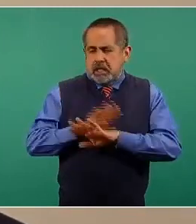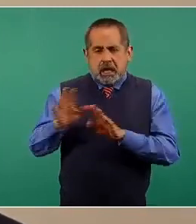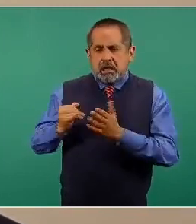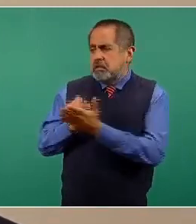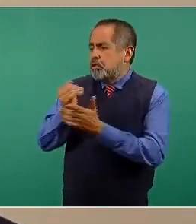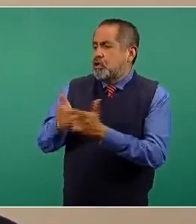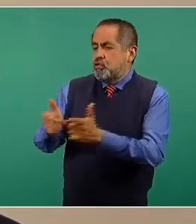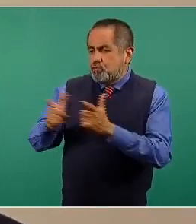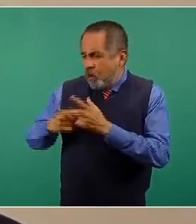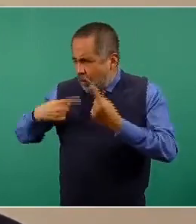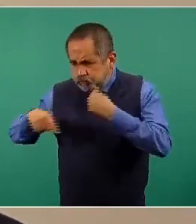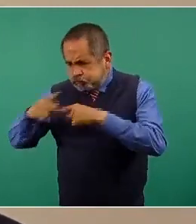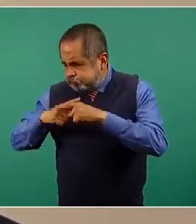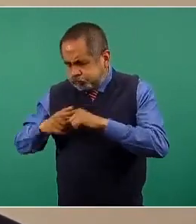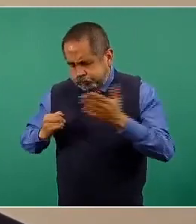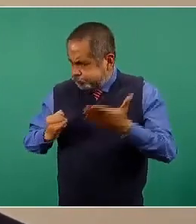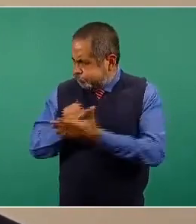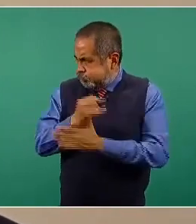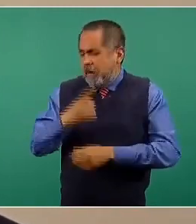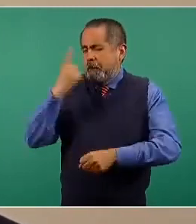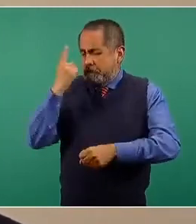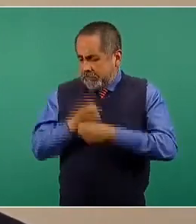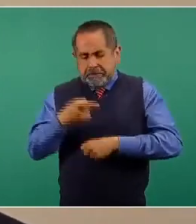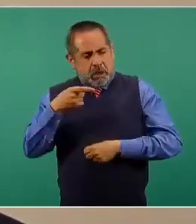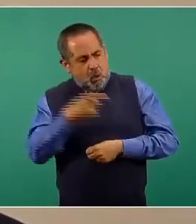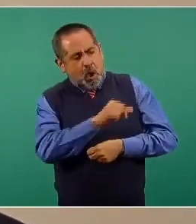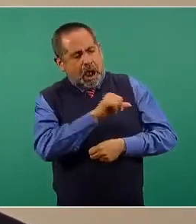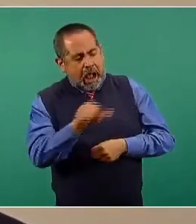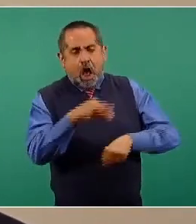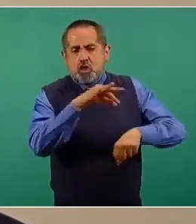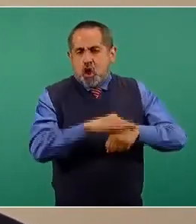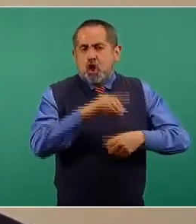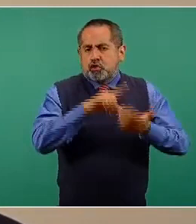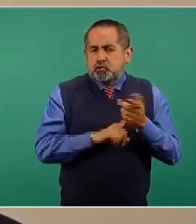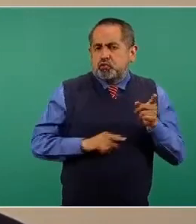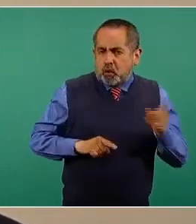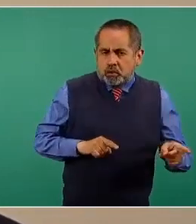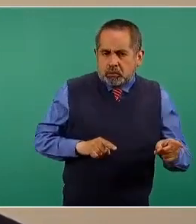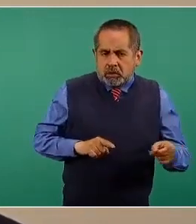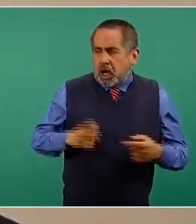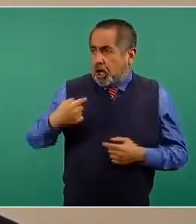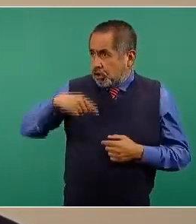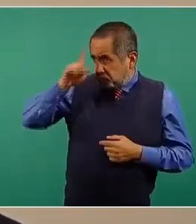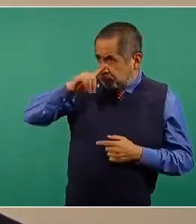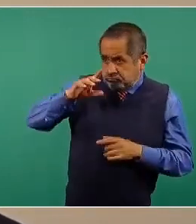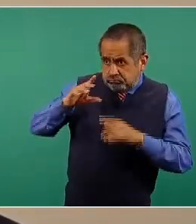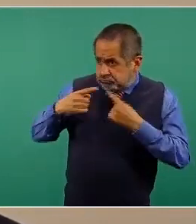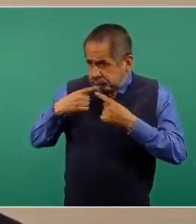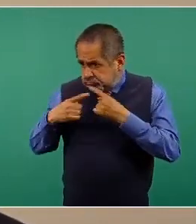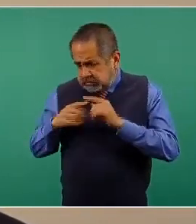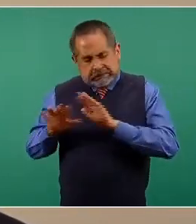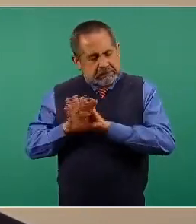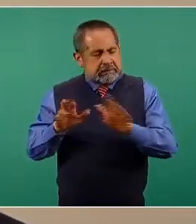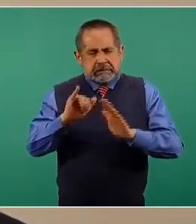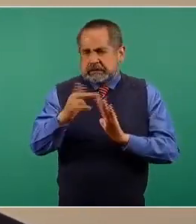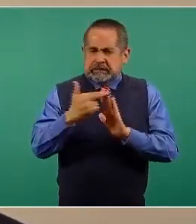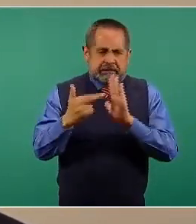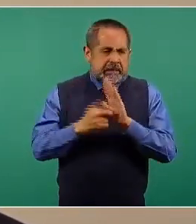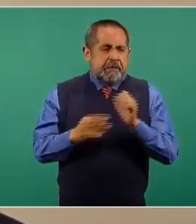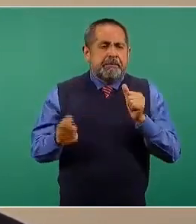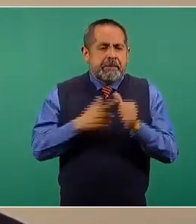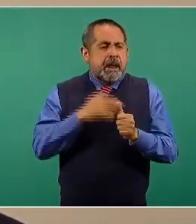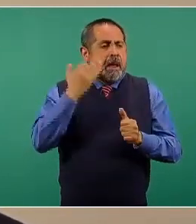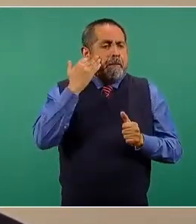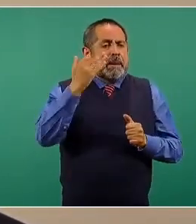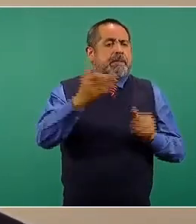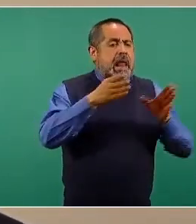grupo técnico asesor de vacuna, quienes en base a sus recomendaciones se definieron las etapas